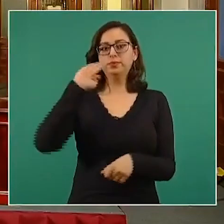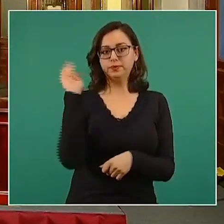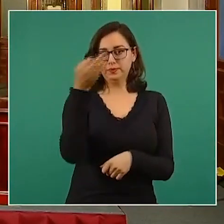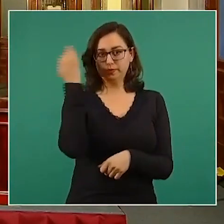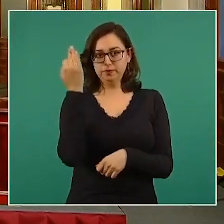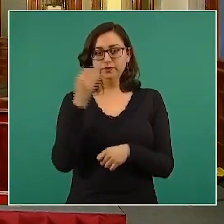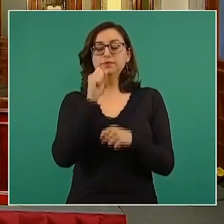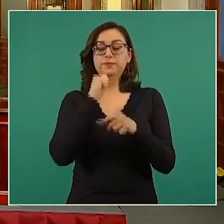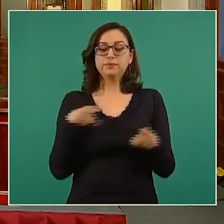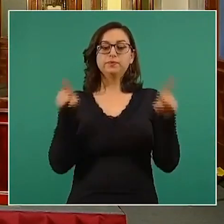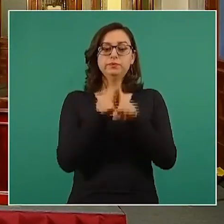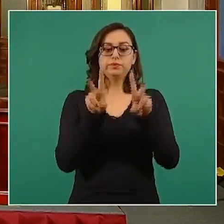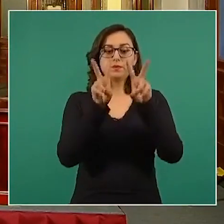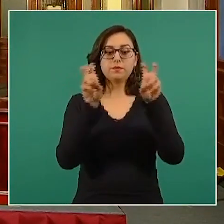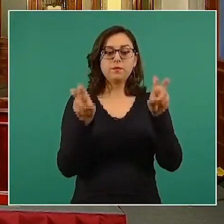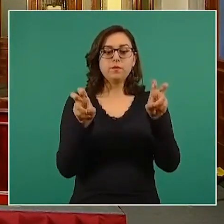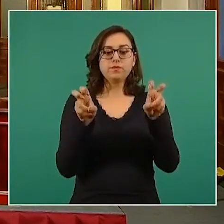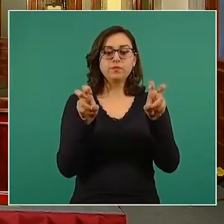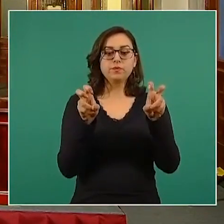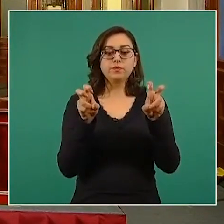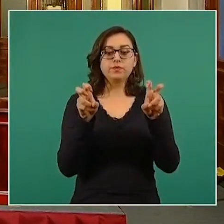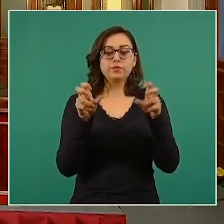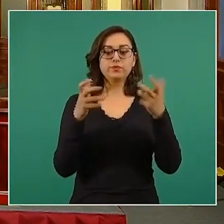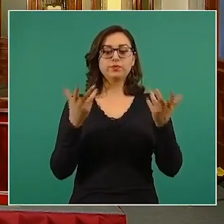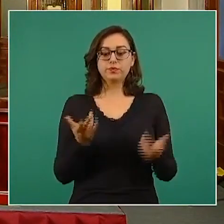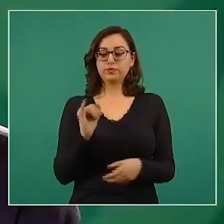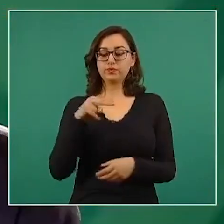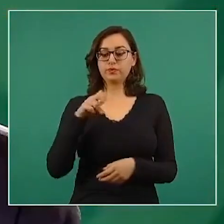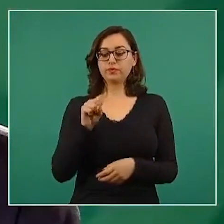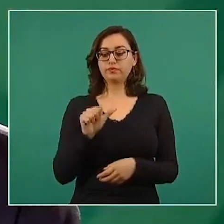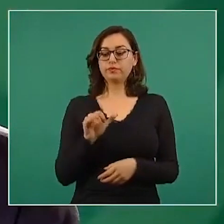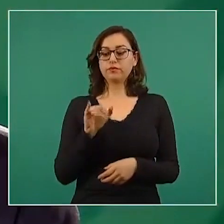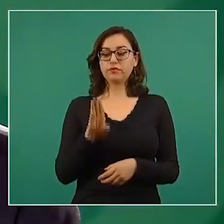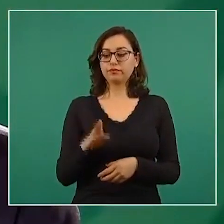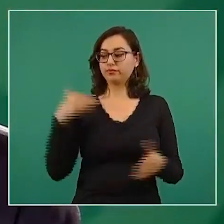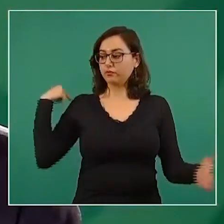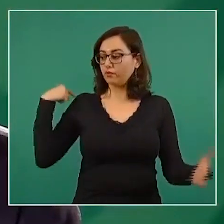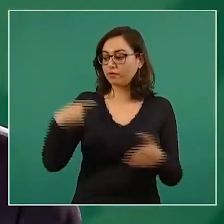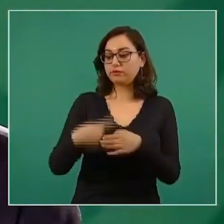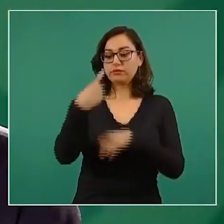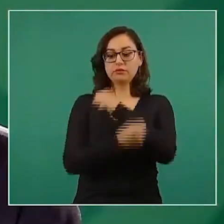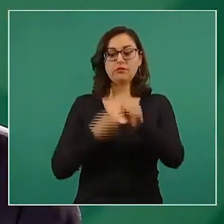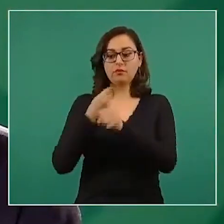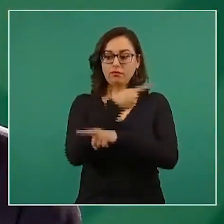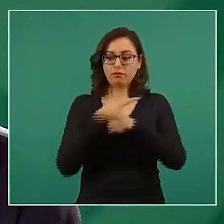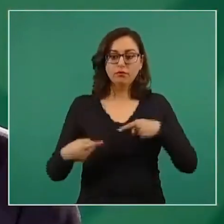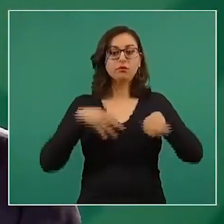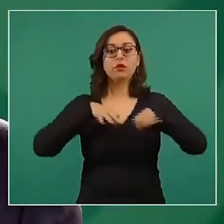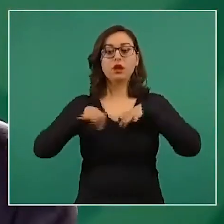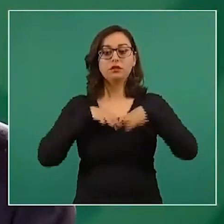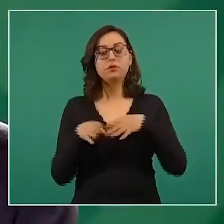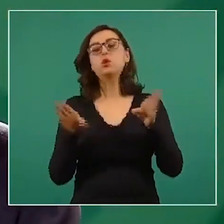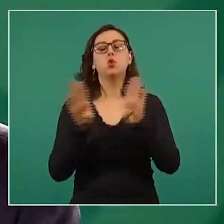presentará el segmento correspondiente al trabajo que ha hecho el INSABI, el Instituto de Salud para el Bienestar, que ha servido como